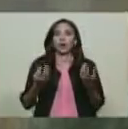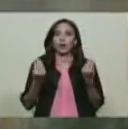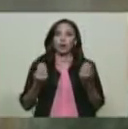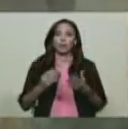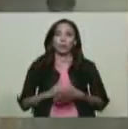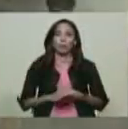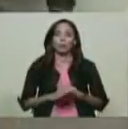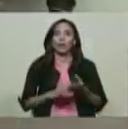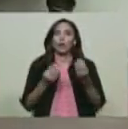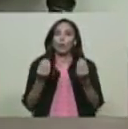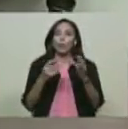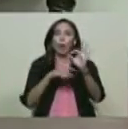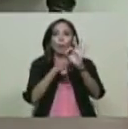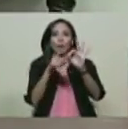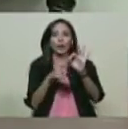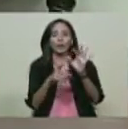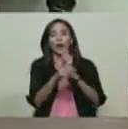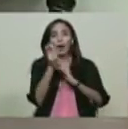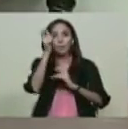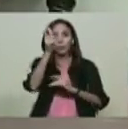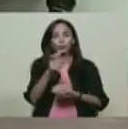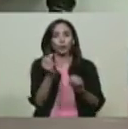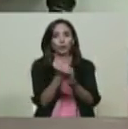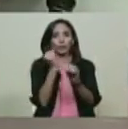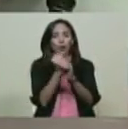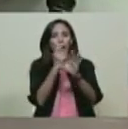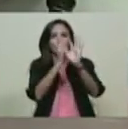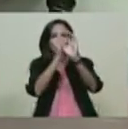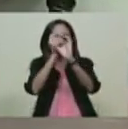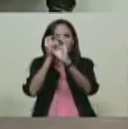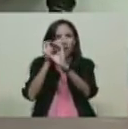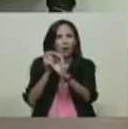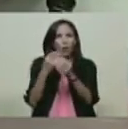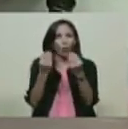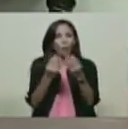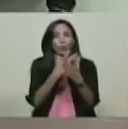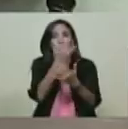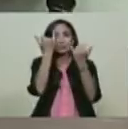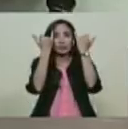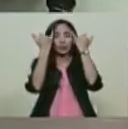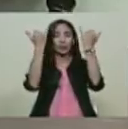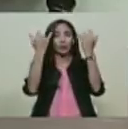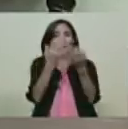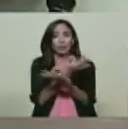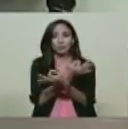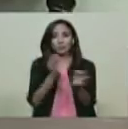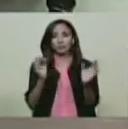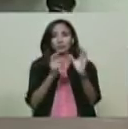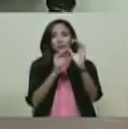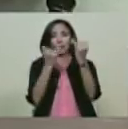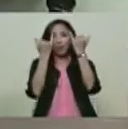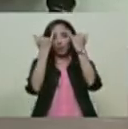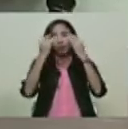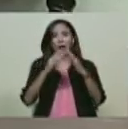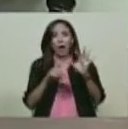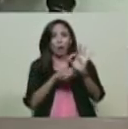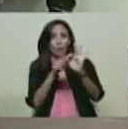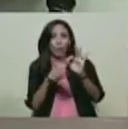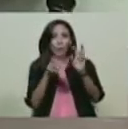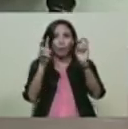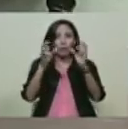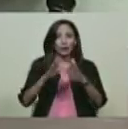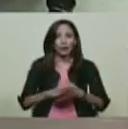la calidad de los mineros venezolanos, que con la superintendencia de criptomonedas van a